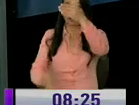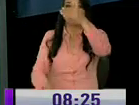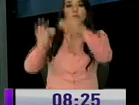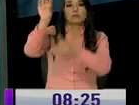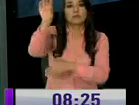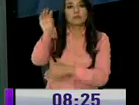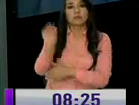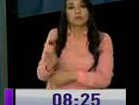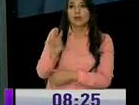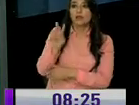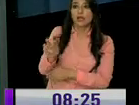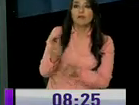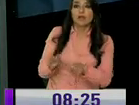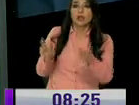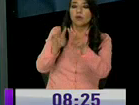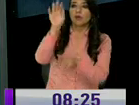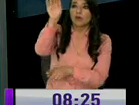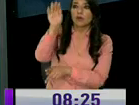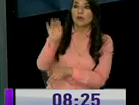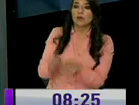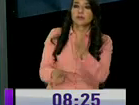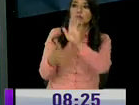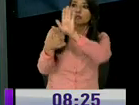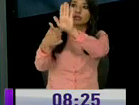de la gente?